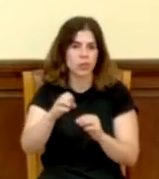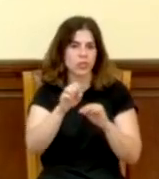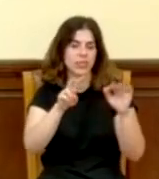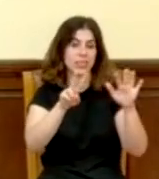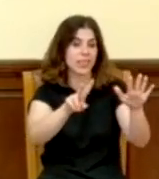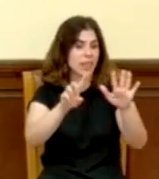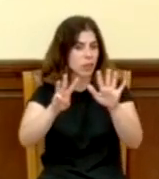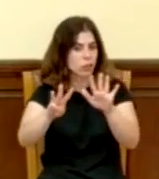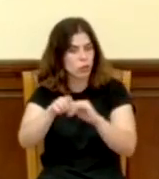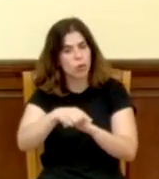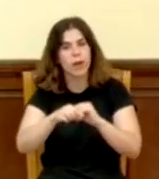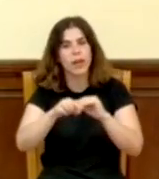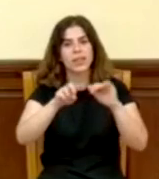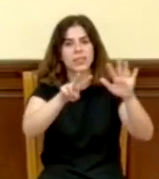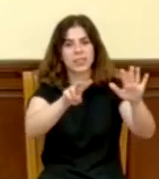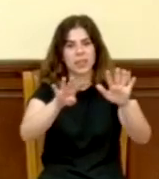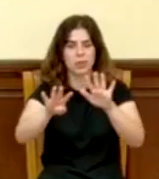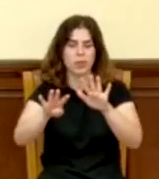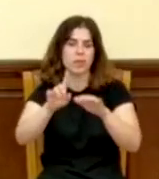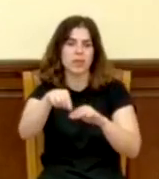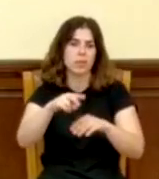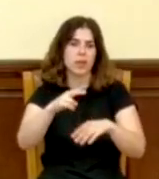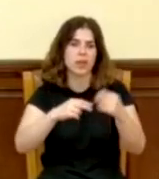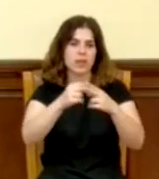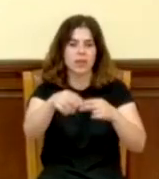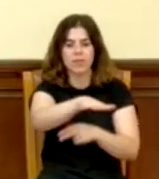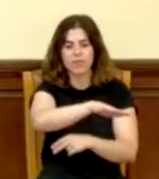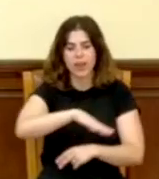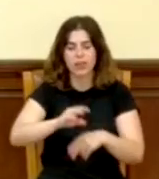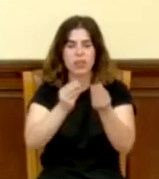854.478,79, obras de revitalización de barrios por